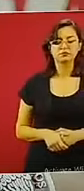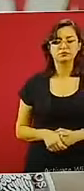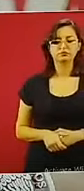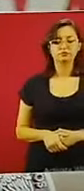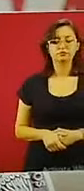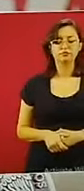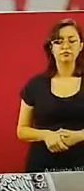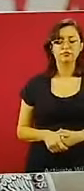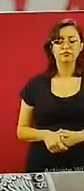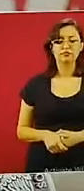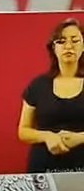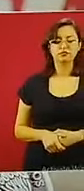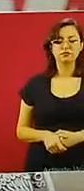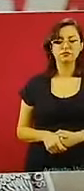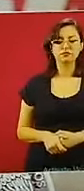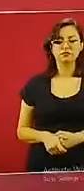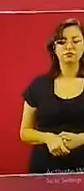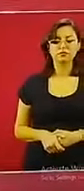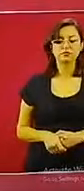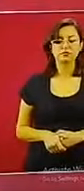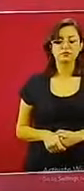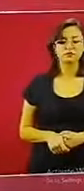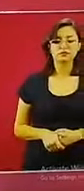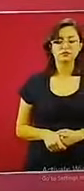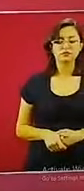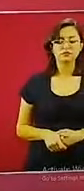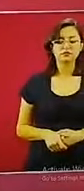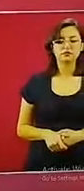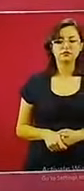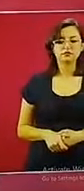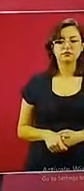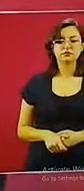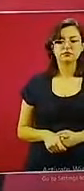Y ahora la Comisión Federal de Electricidad